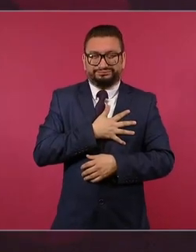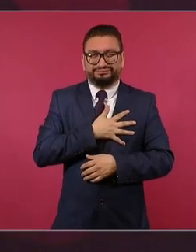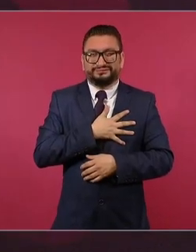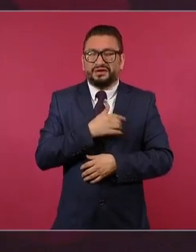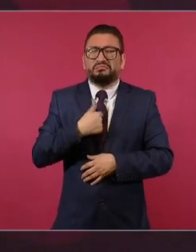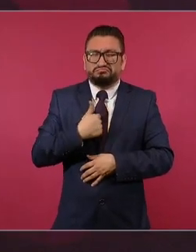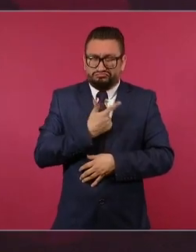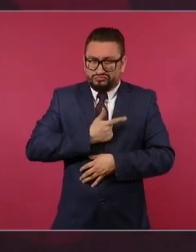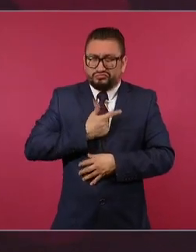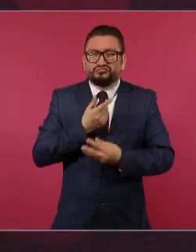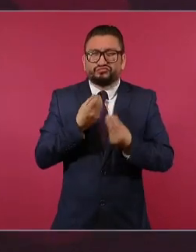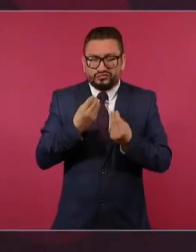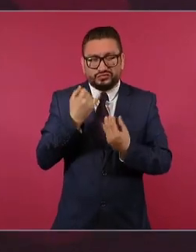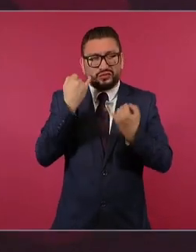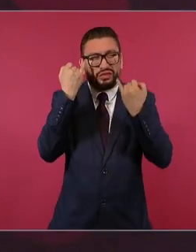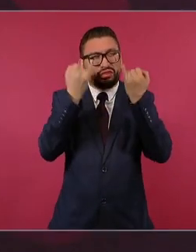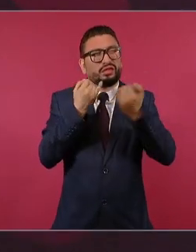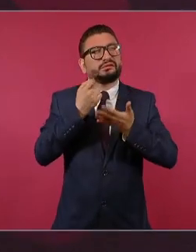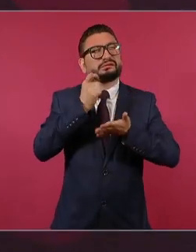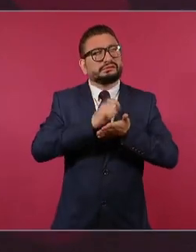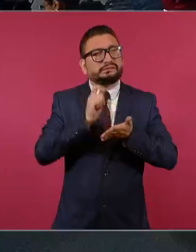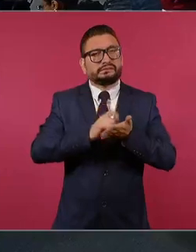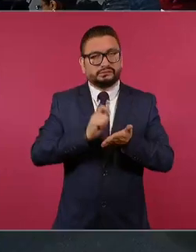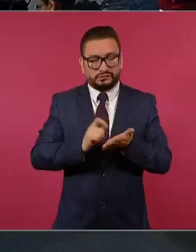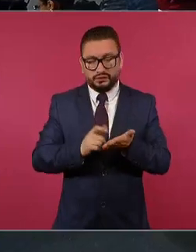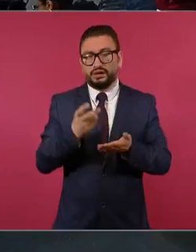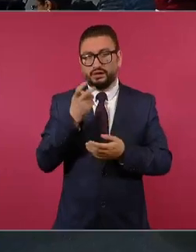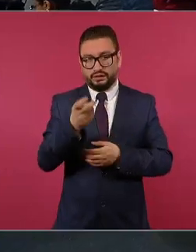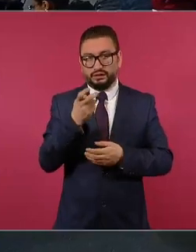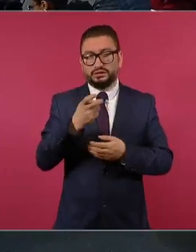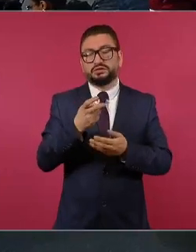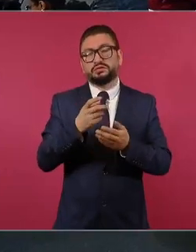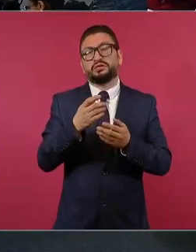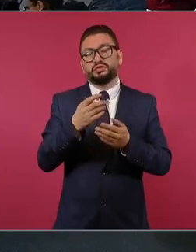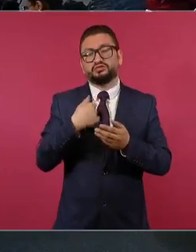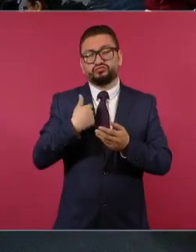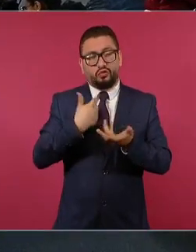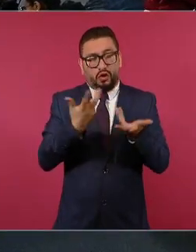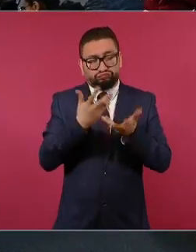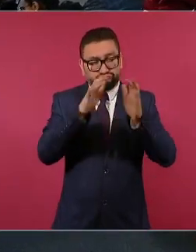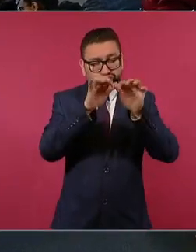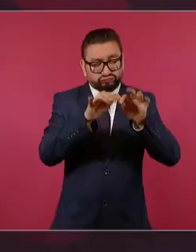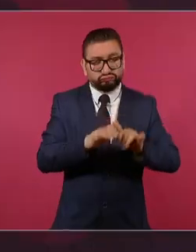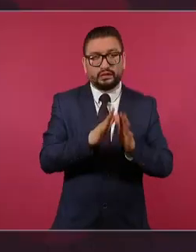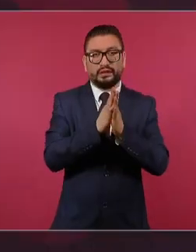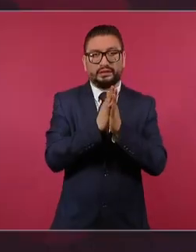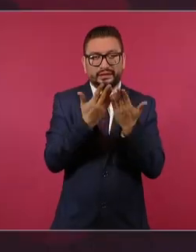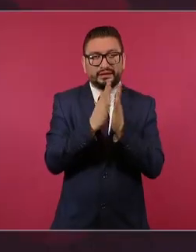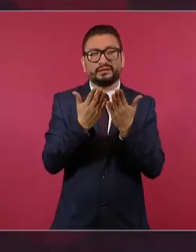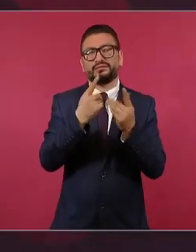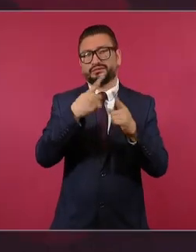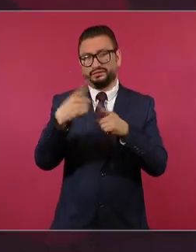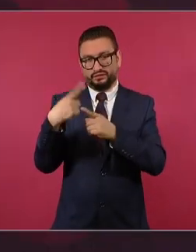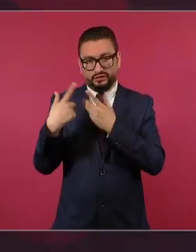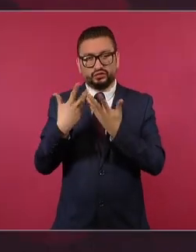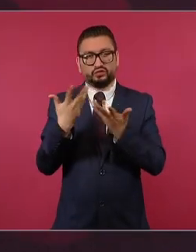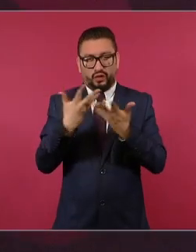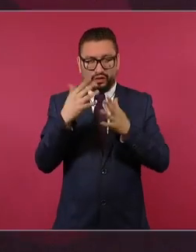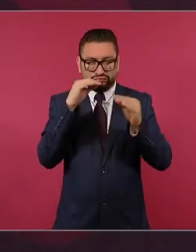me gusta escribir, y los libros que he escrito en condiciones